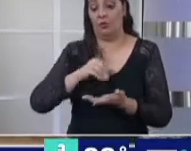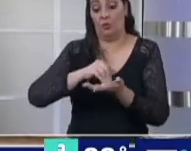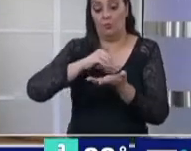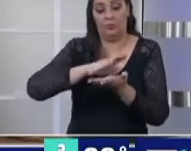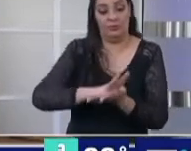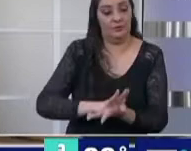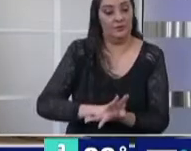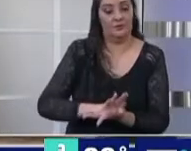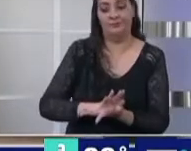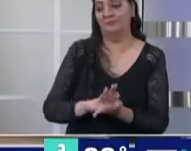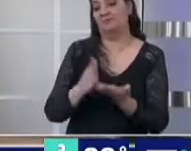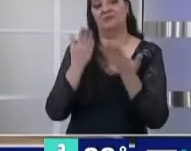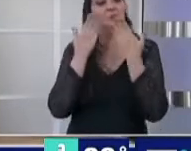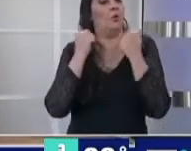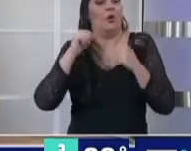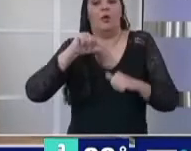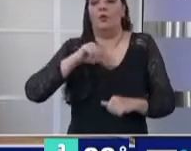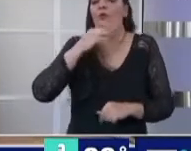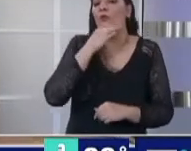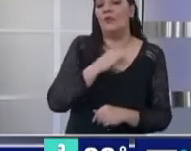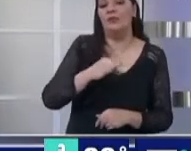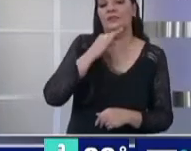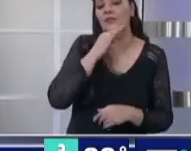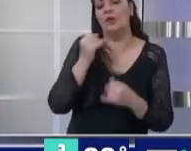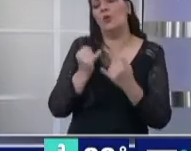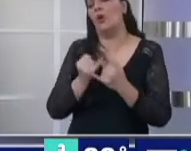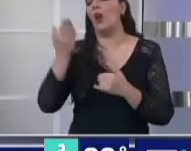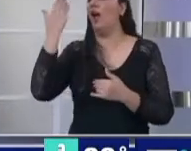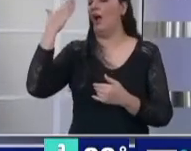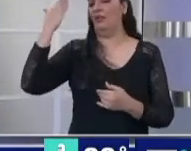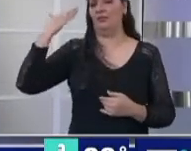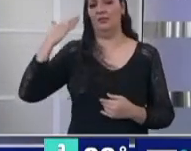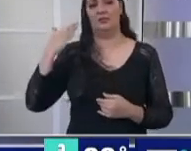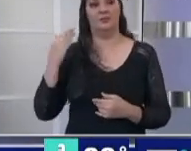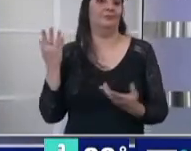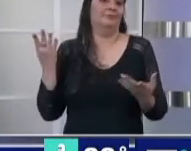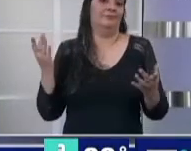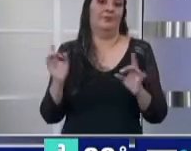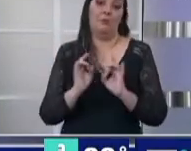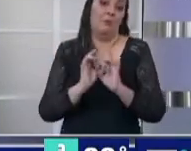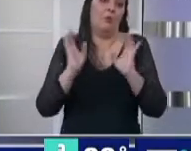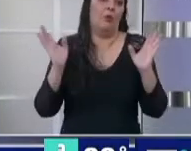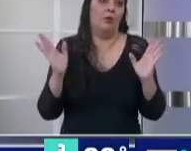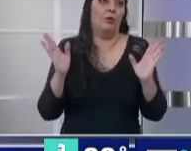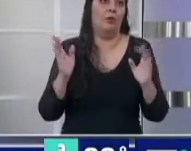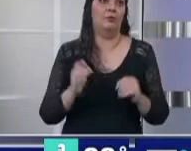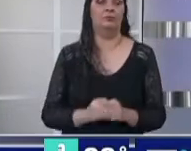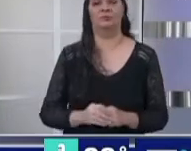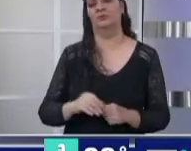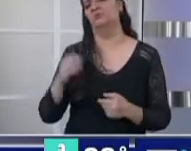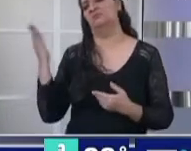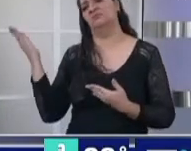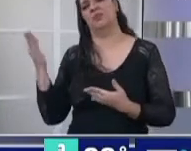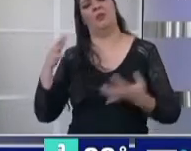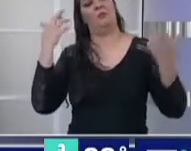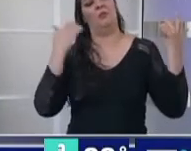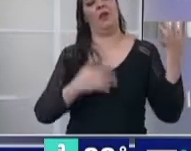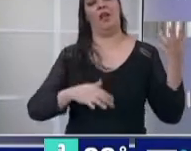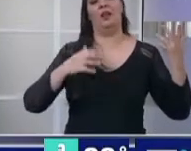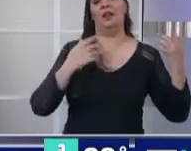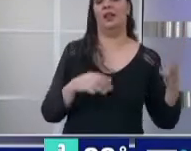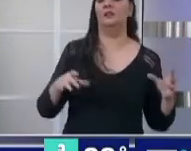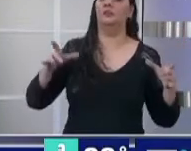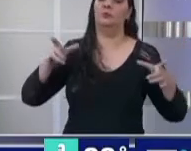habrá festejos como lo hacíamos anteriormente, que llevábamos mariachi, un pastel,